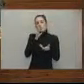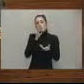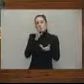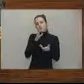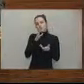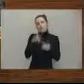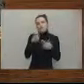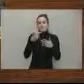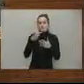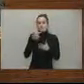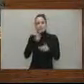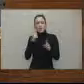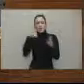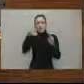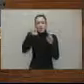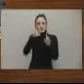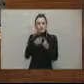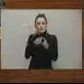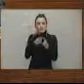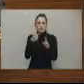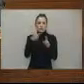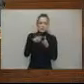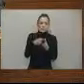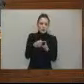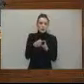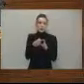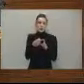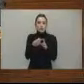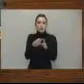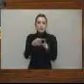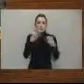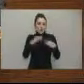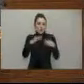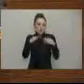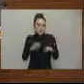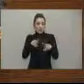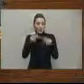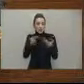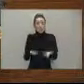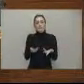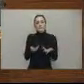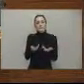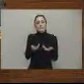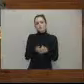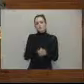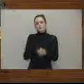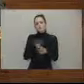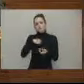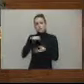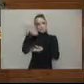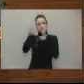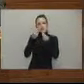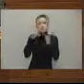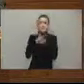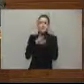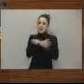que su objetivo es humilde, lo cierto es que, vuelvo a decir, nos parece que son absolutamente